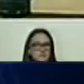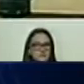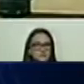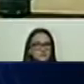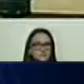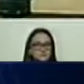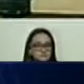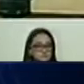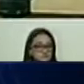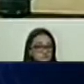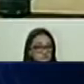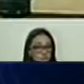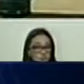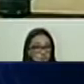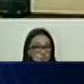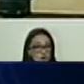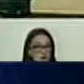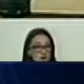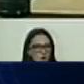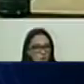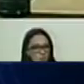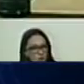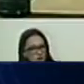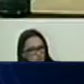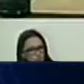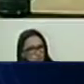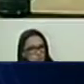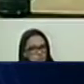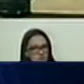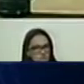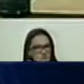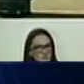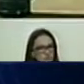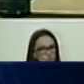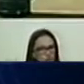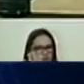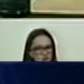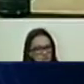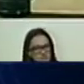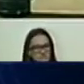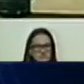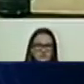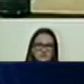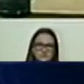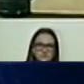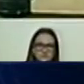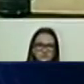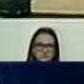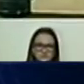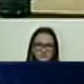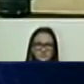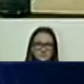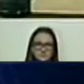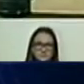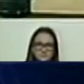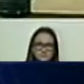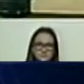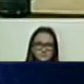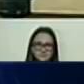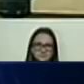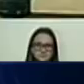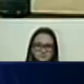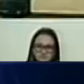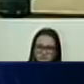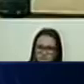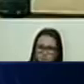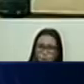riendas de nuestro país. La forma en que manejamos esa insurrección violenta, generalizada, financiada